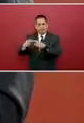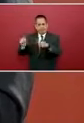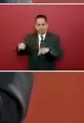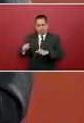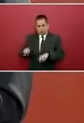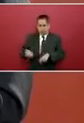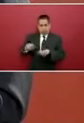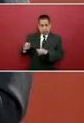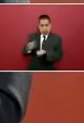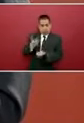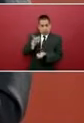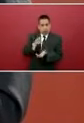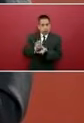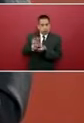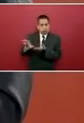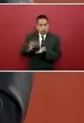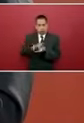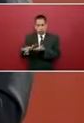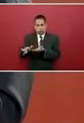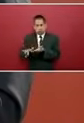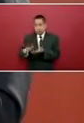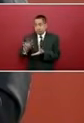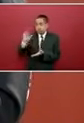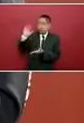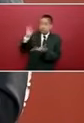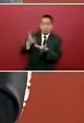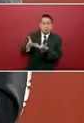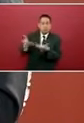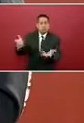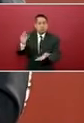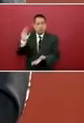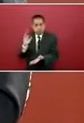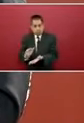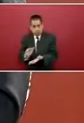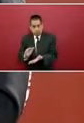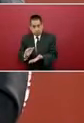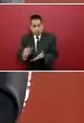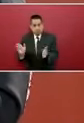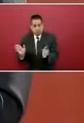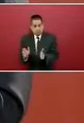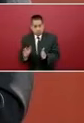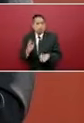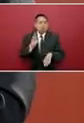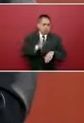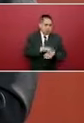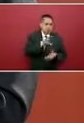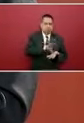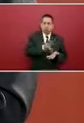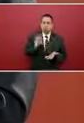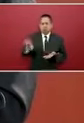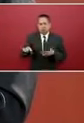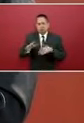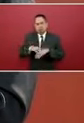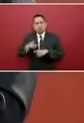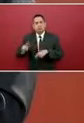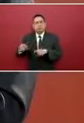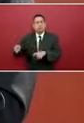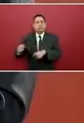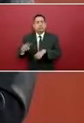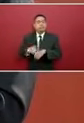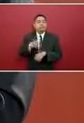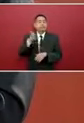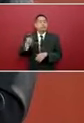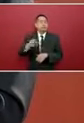Van a tener apoyo. Entre menos tengan, menos superficie, más van a recibir. Porque esa